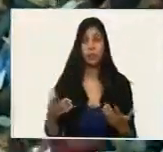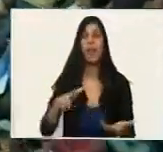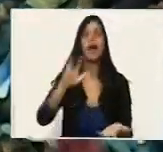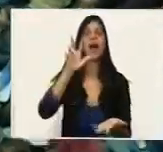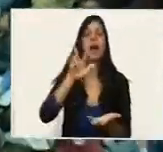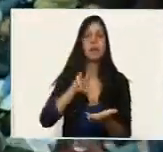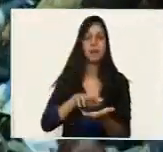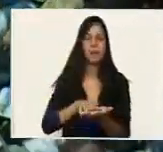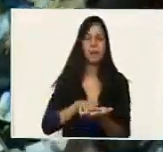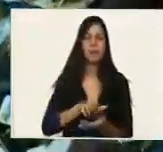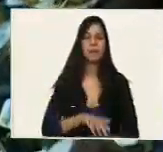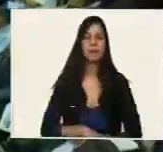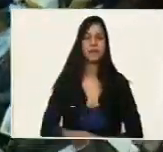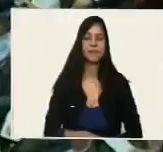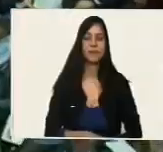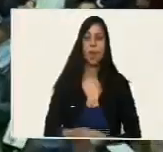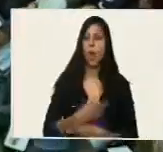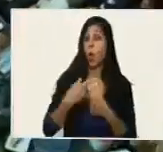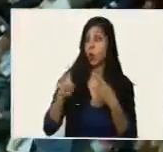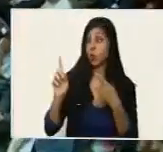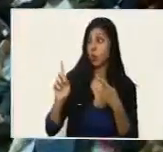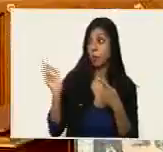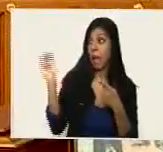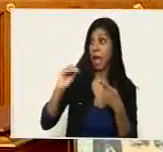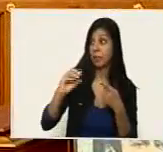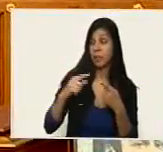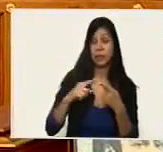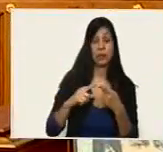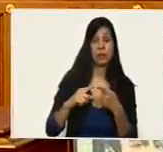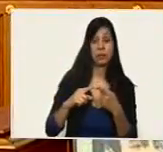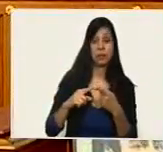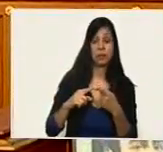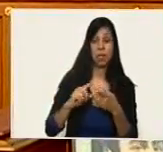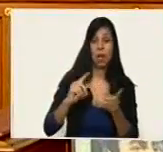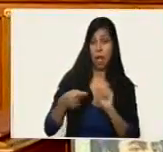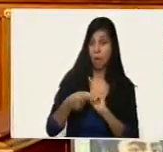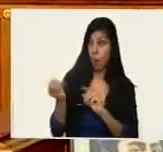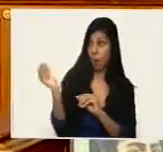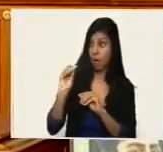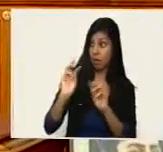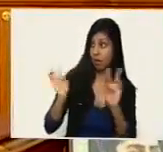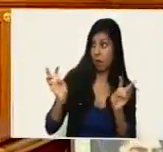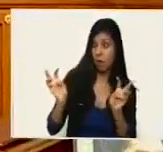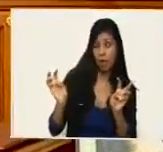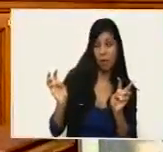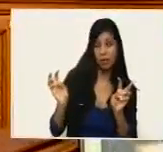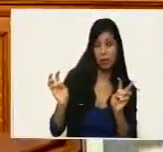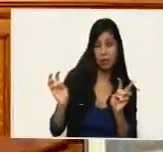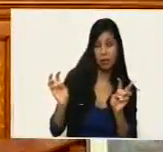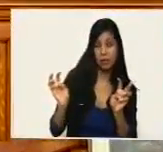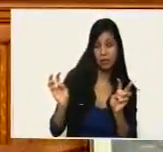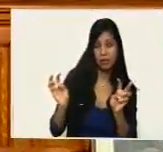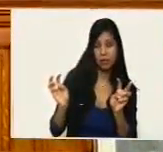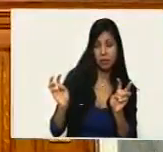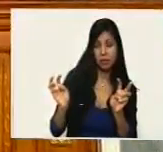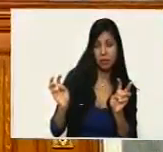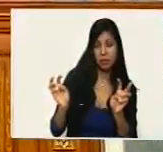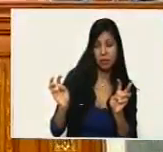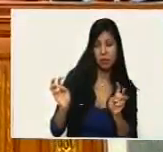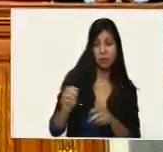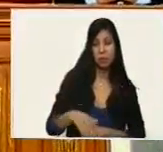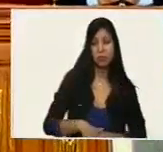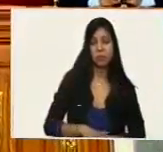Aprobado. Hay otra solicitud de modificación, la pido yo,